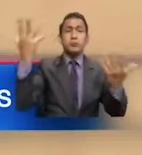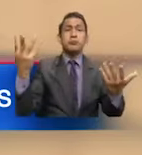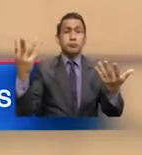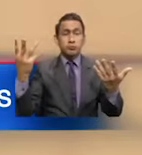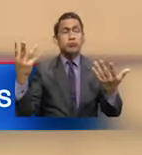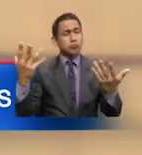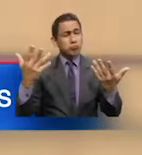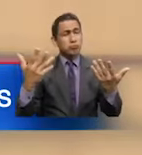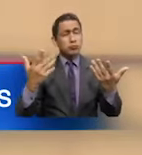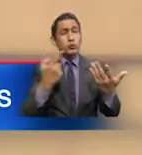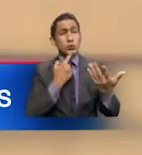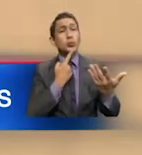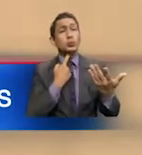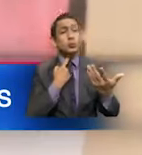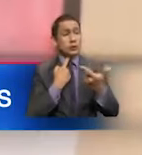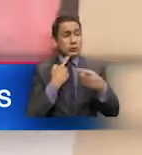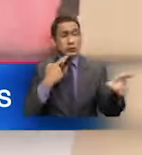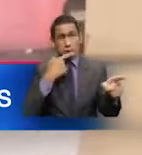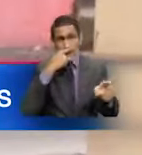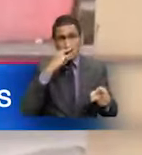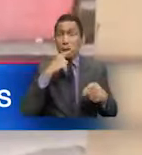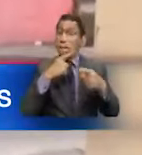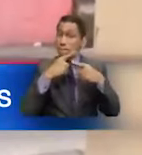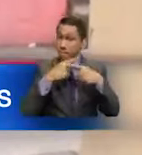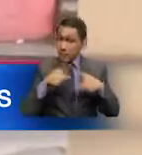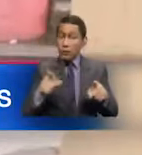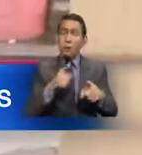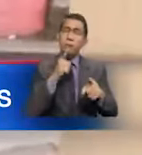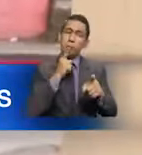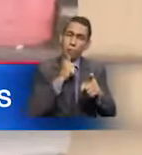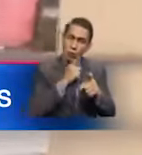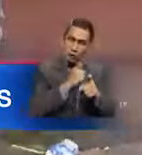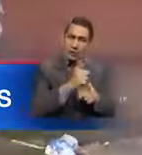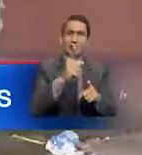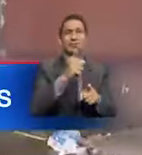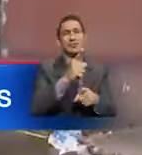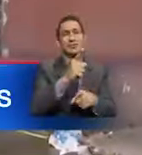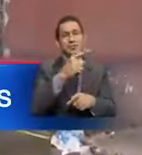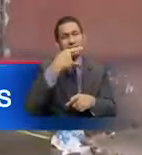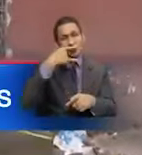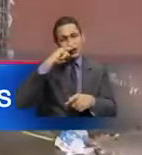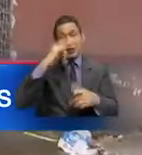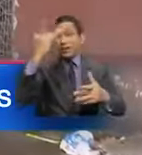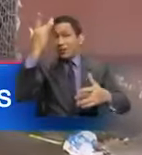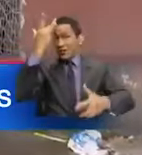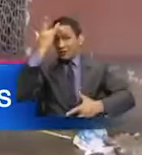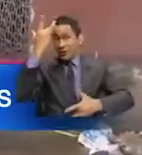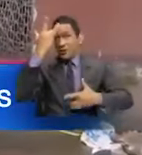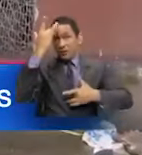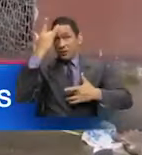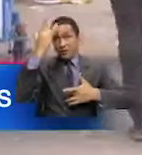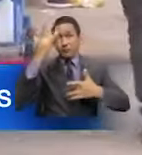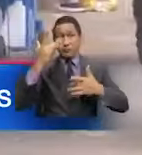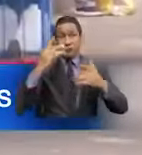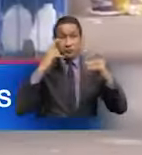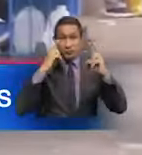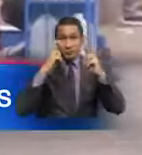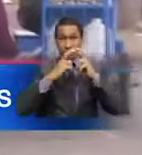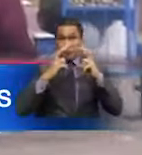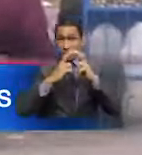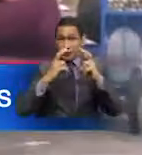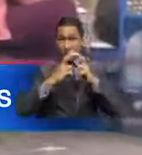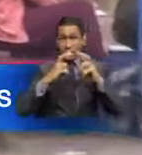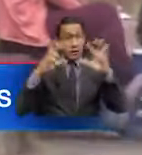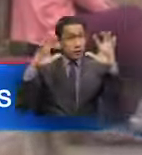caiga el chorro del techo, y precisamente es ahí cuando contraen enfermedades. Conocemos que en